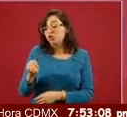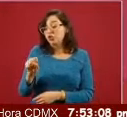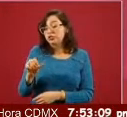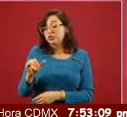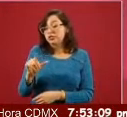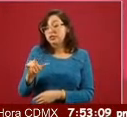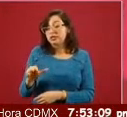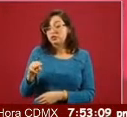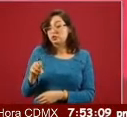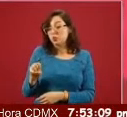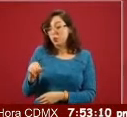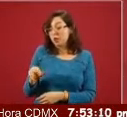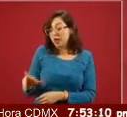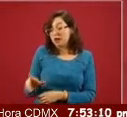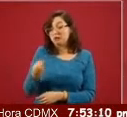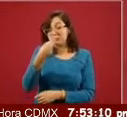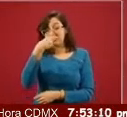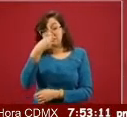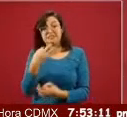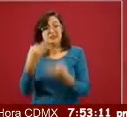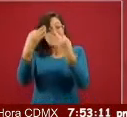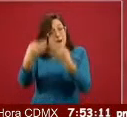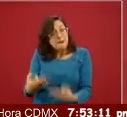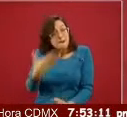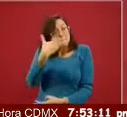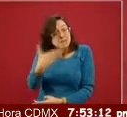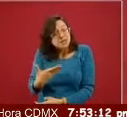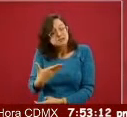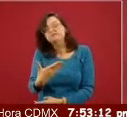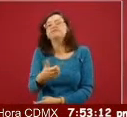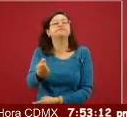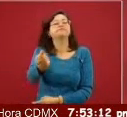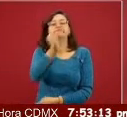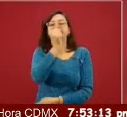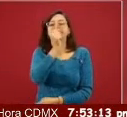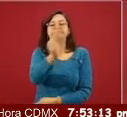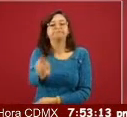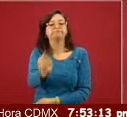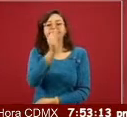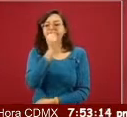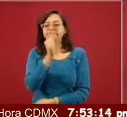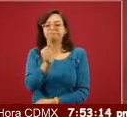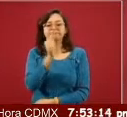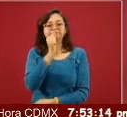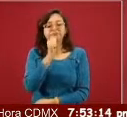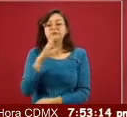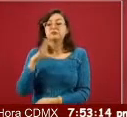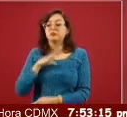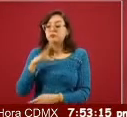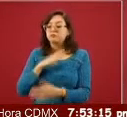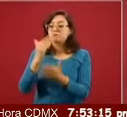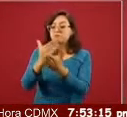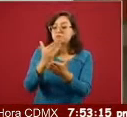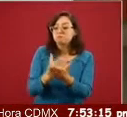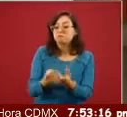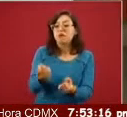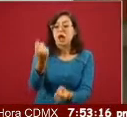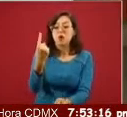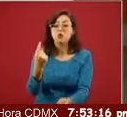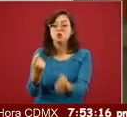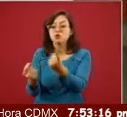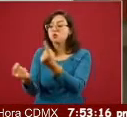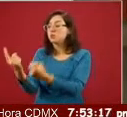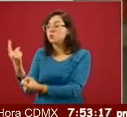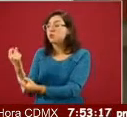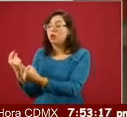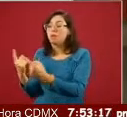ya como un estándar de tratamiento, por más de que haya descripciones clínicas no comparativas donde